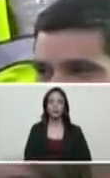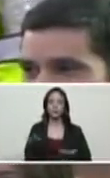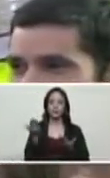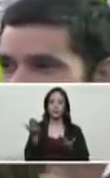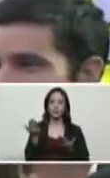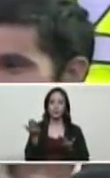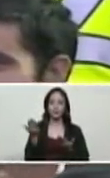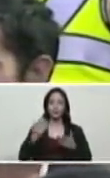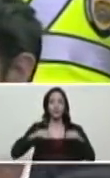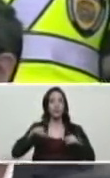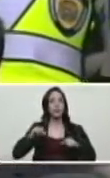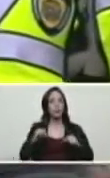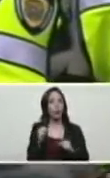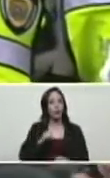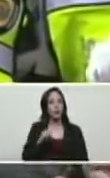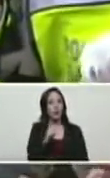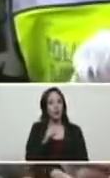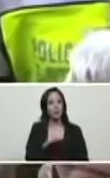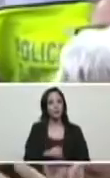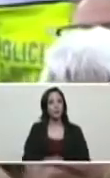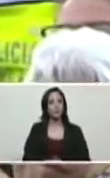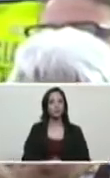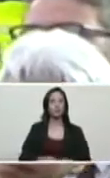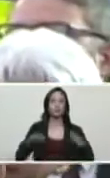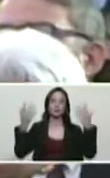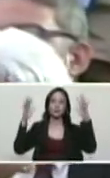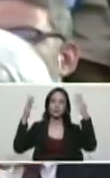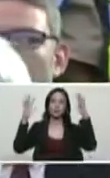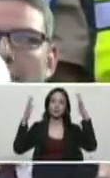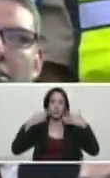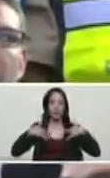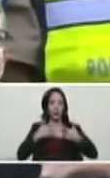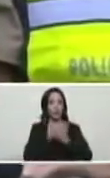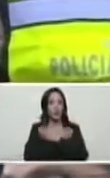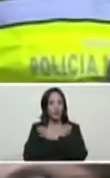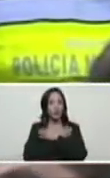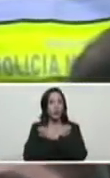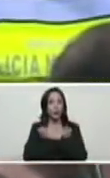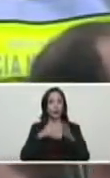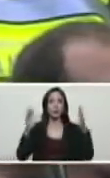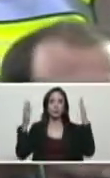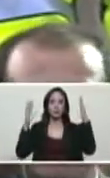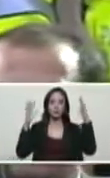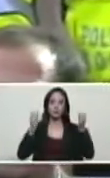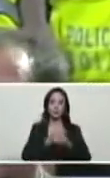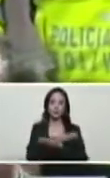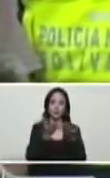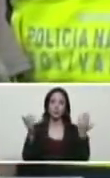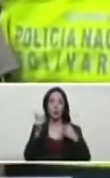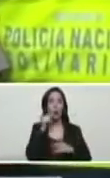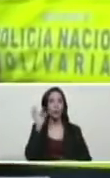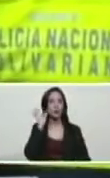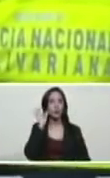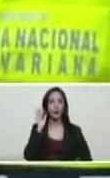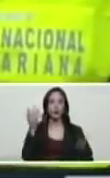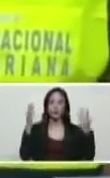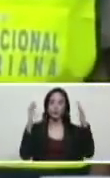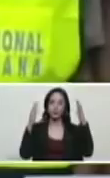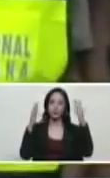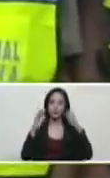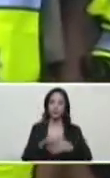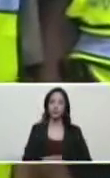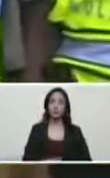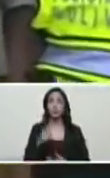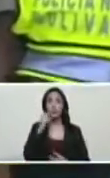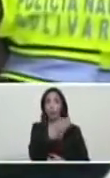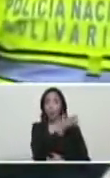Nacional Bolivariana. Mi reconocimiento, mis felicitaciones, muchachos y muchachas. Le toca a